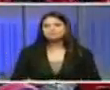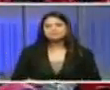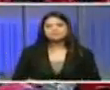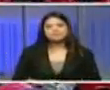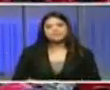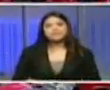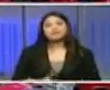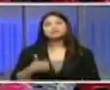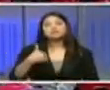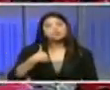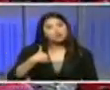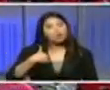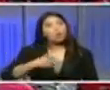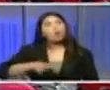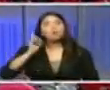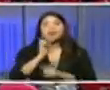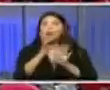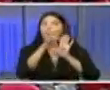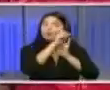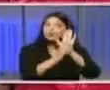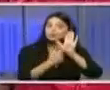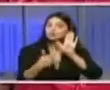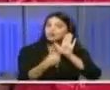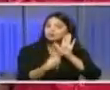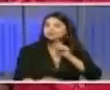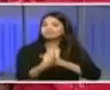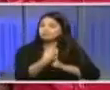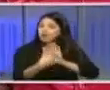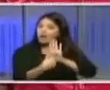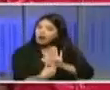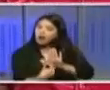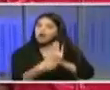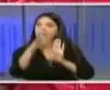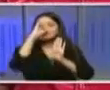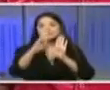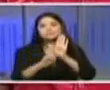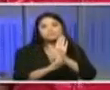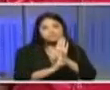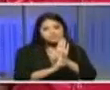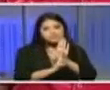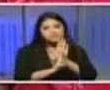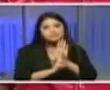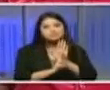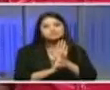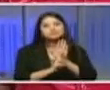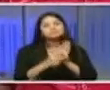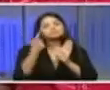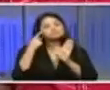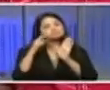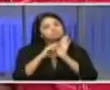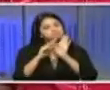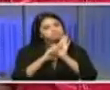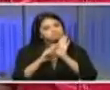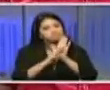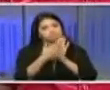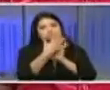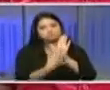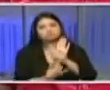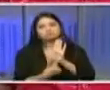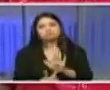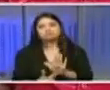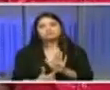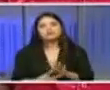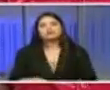Y yo estoy obligado por la Constitución a cumplir y a hacer cumplir a través de